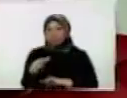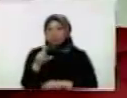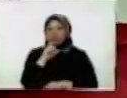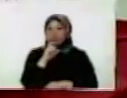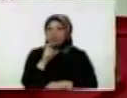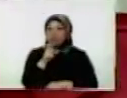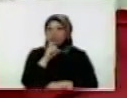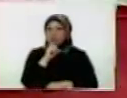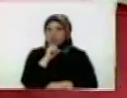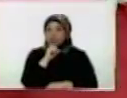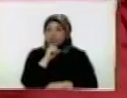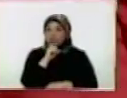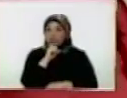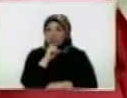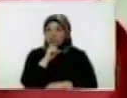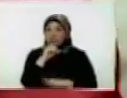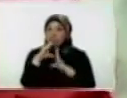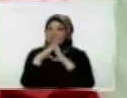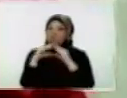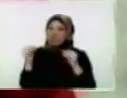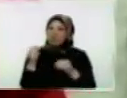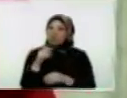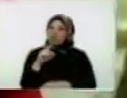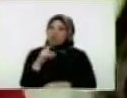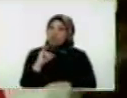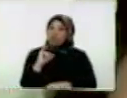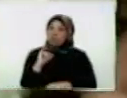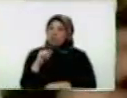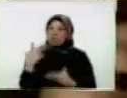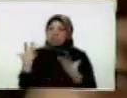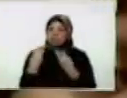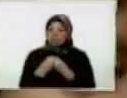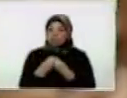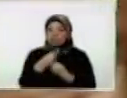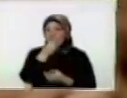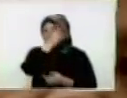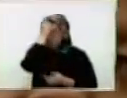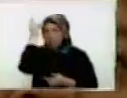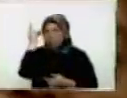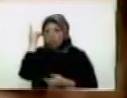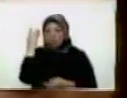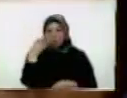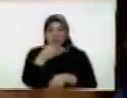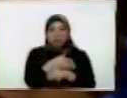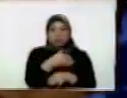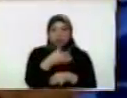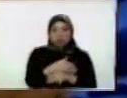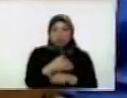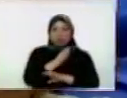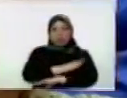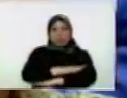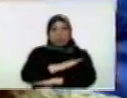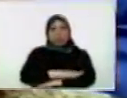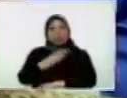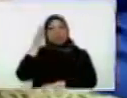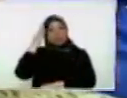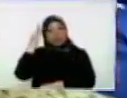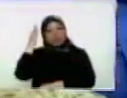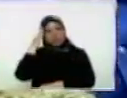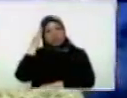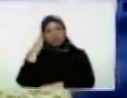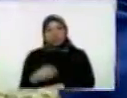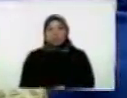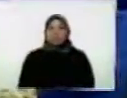Tárez, a todos, Ruiz de Chacín, cómo buscaron al compañero Diosdado Cabello. Ustedes saben cuál es el comportamiento. Nosotros vamos por el camino